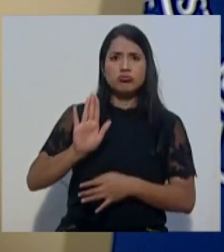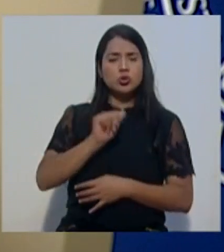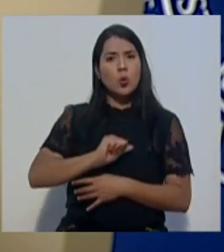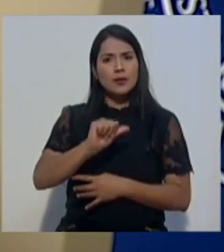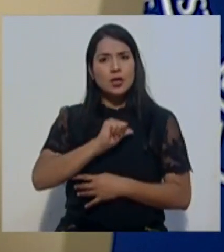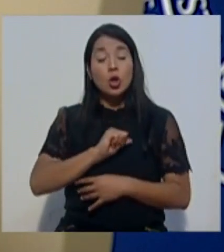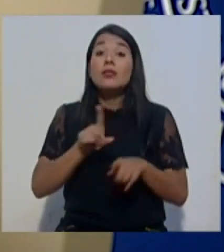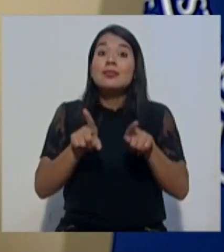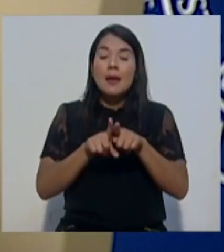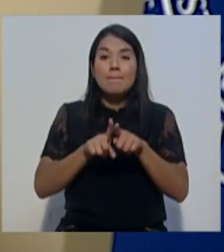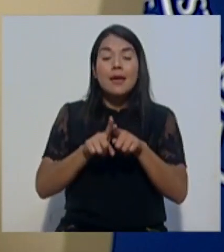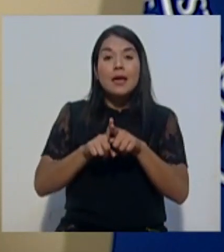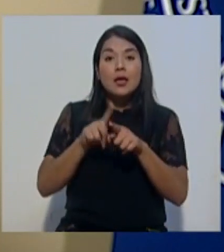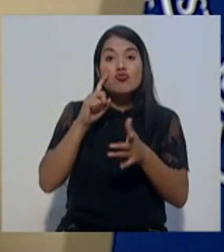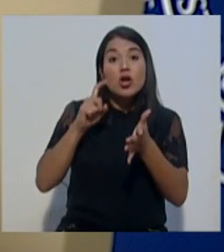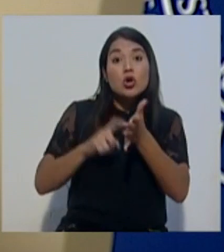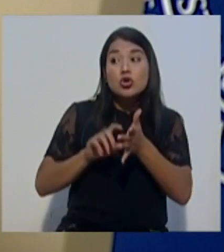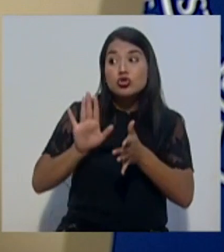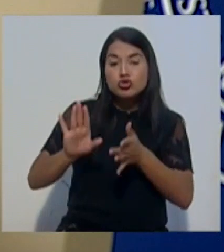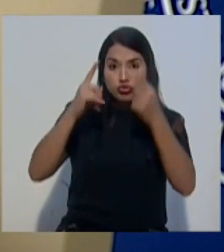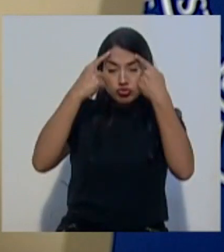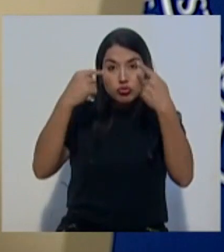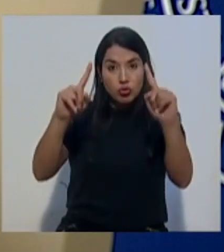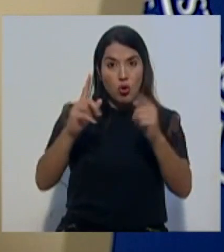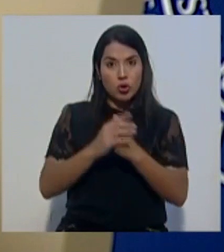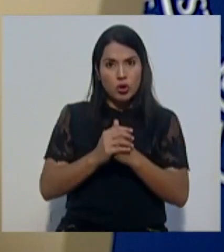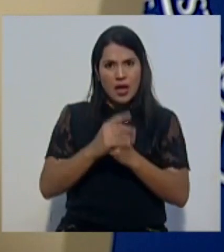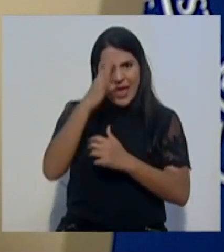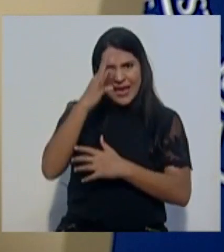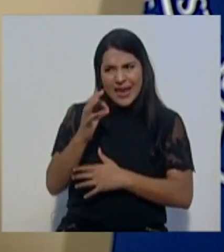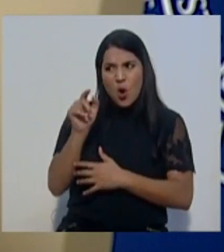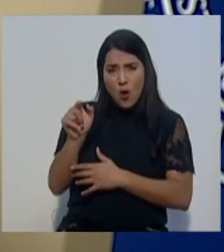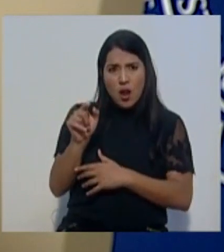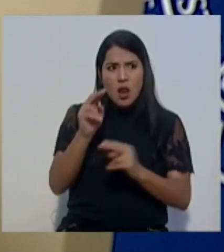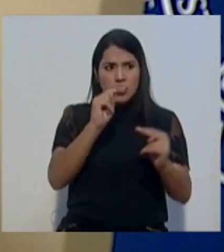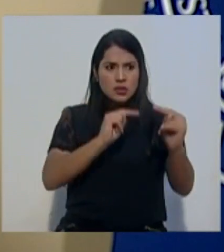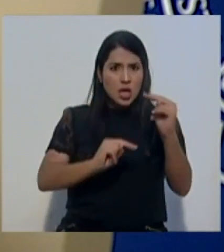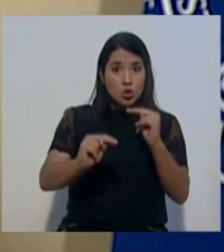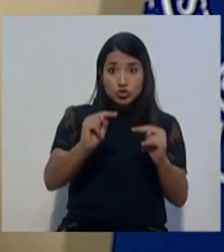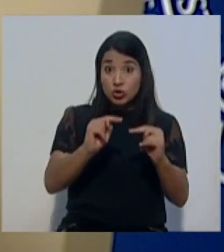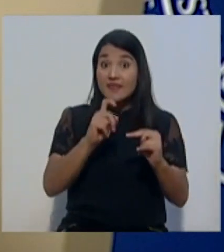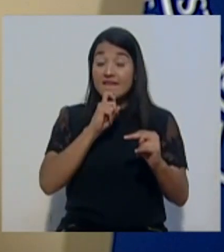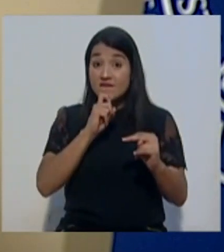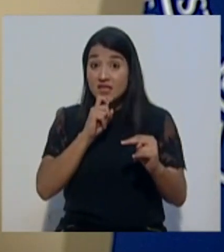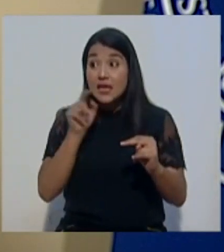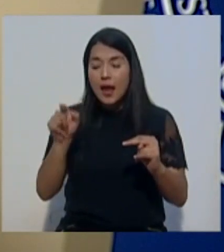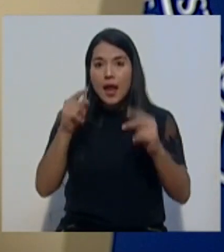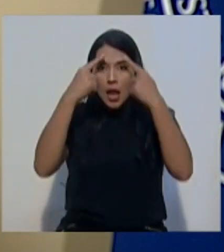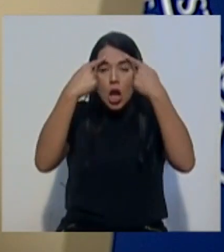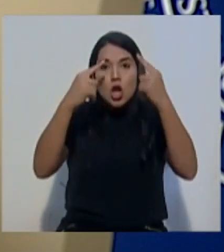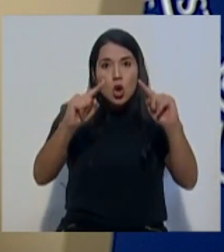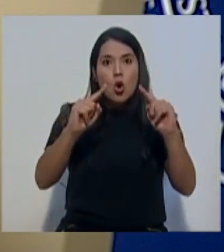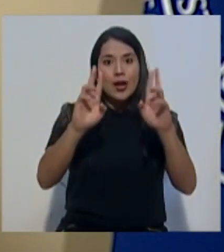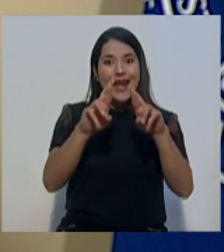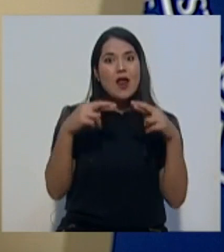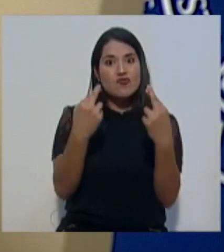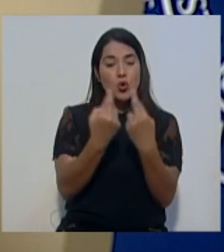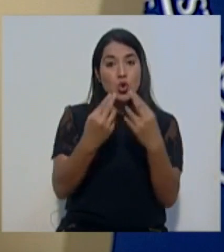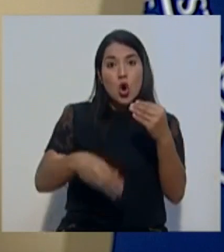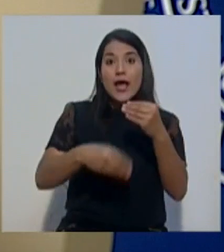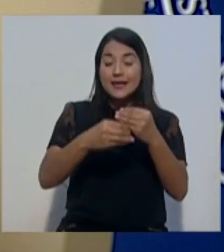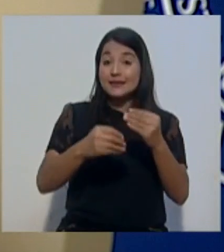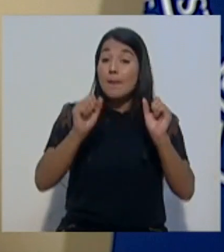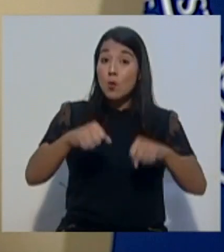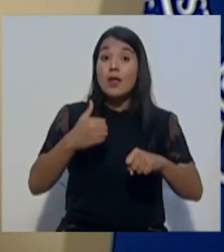los resultados. Yo creo que frente a negociaciones nada fáciles, ha logrado que estas sesiones extraordinarias tengan